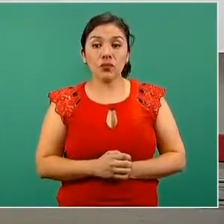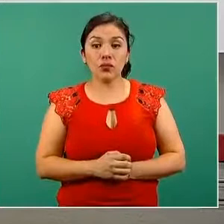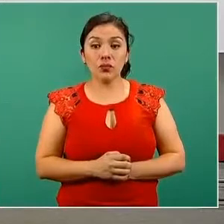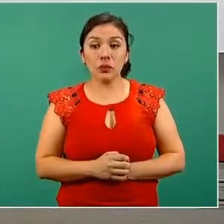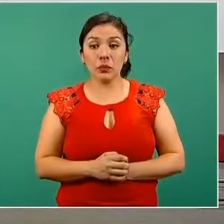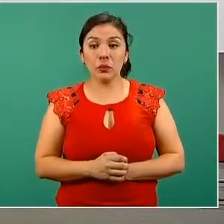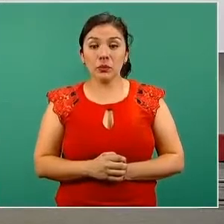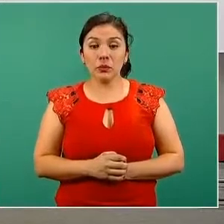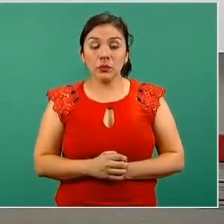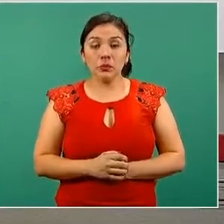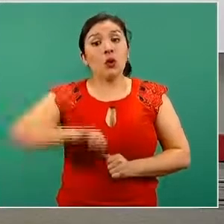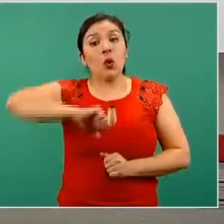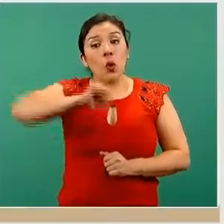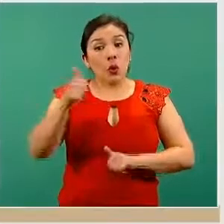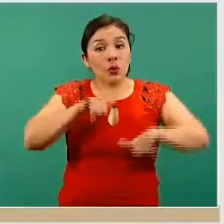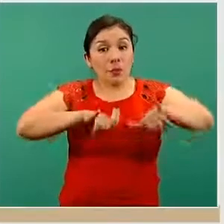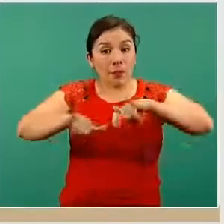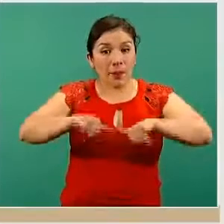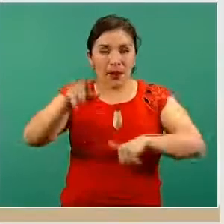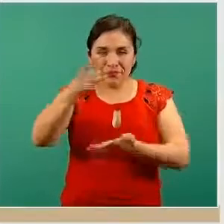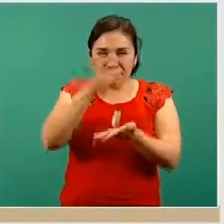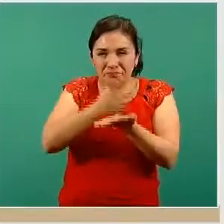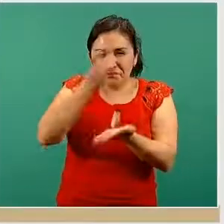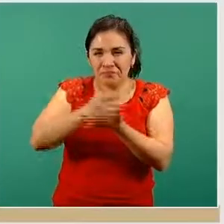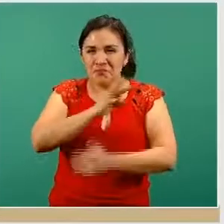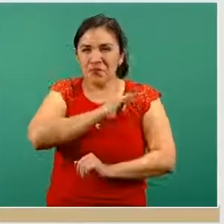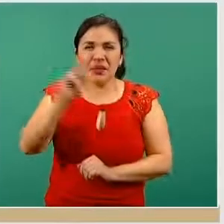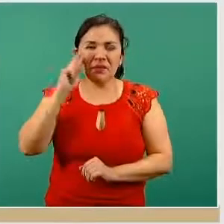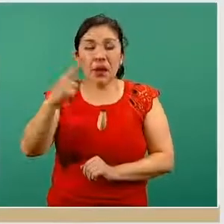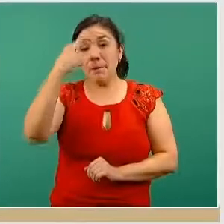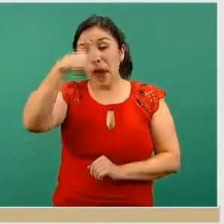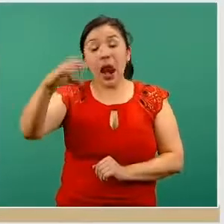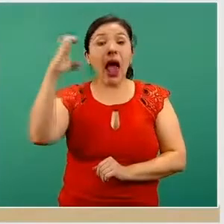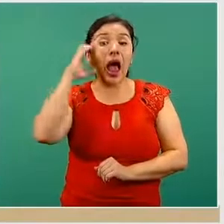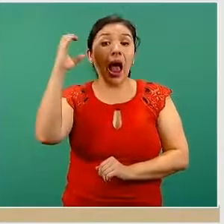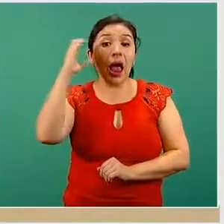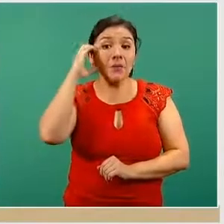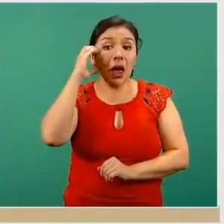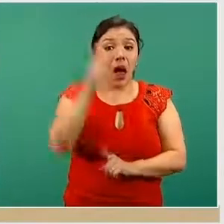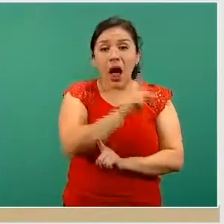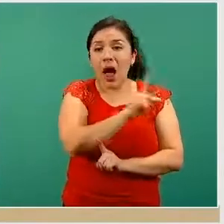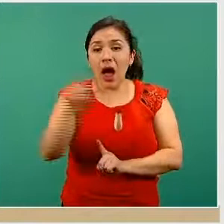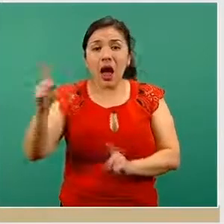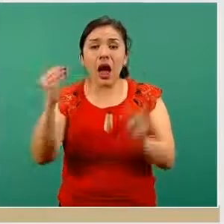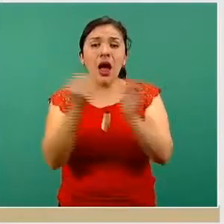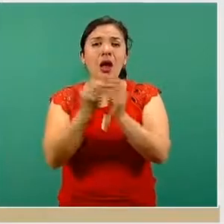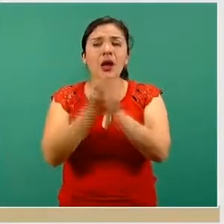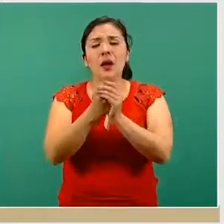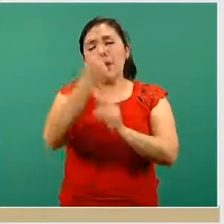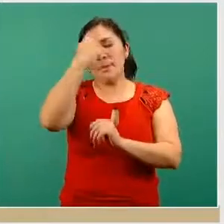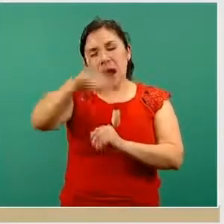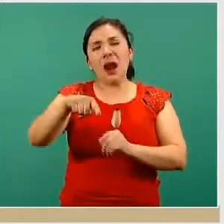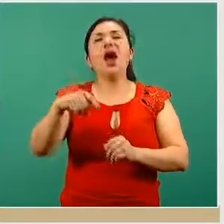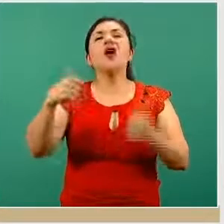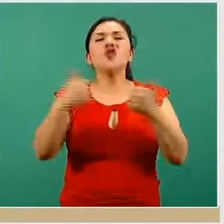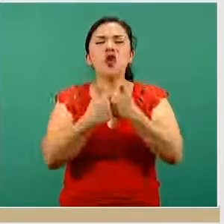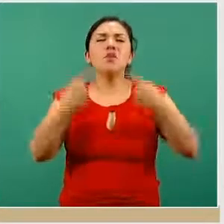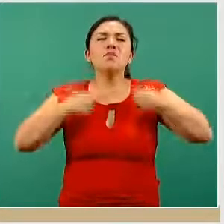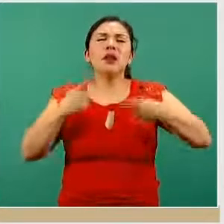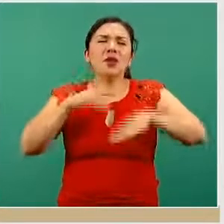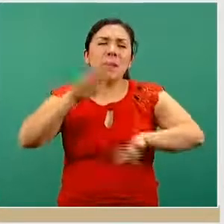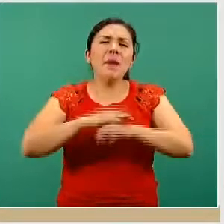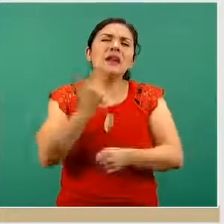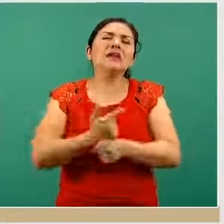En este otro mapa podemos identificar la disponibilidad de camas, en este caso camas con ventilador, es